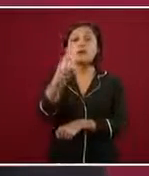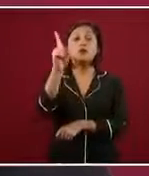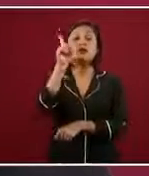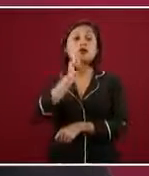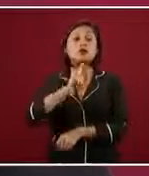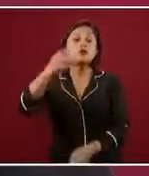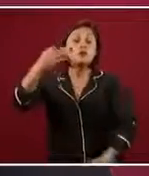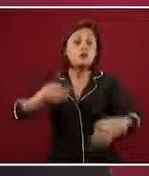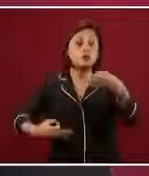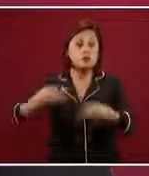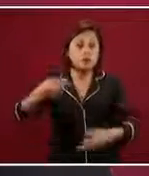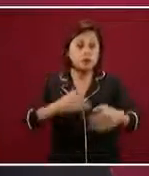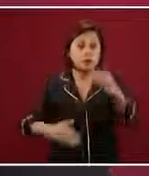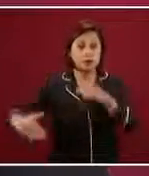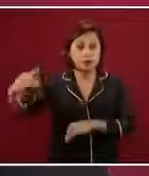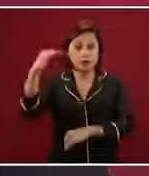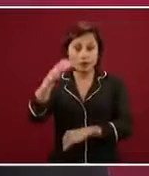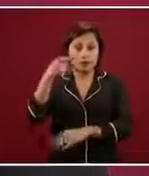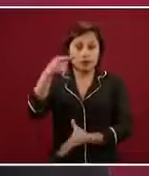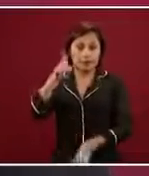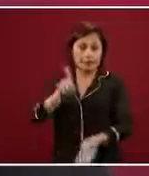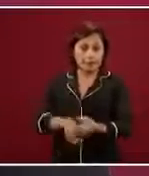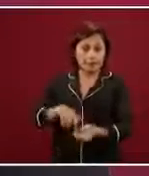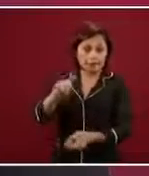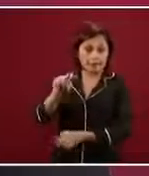del Tribunal Electoral